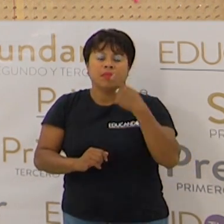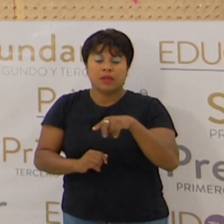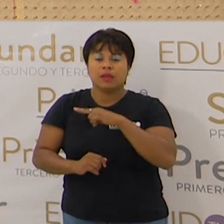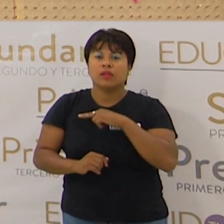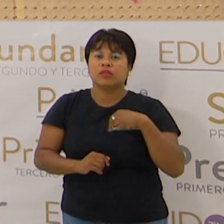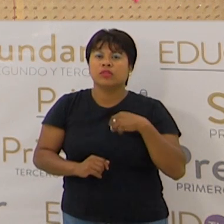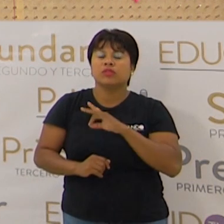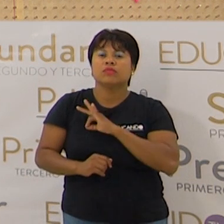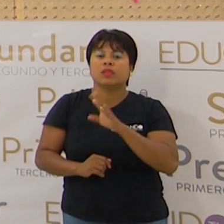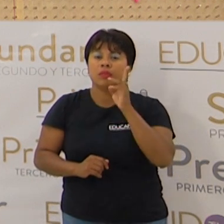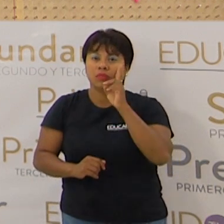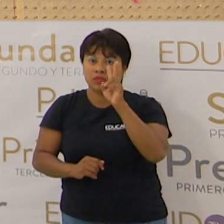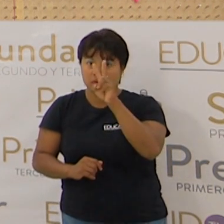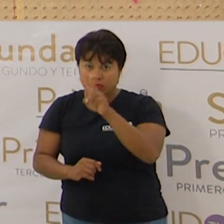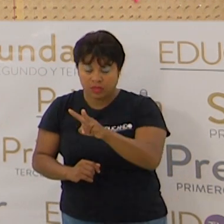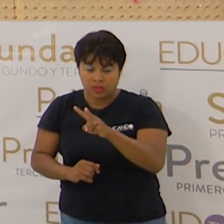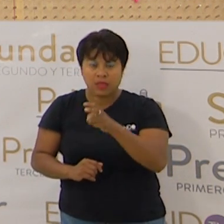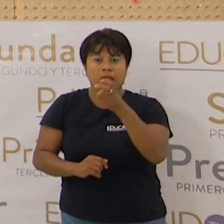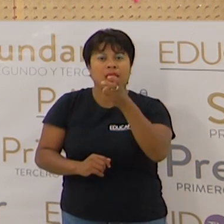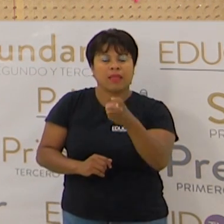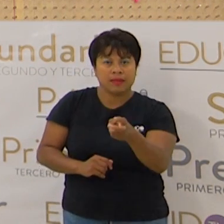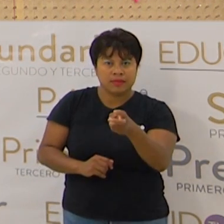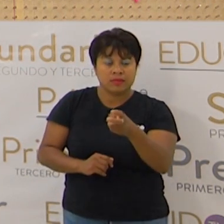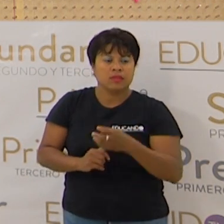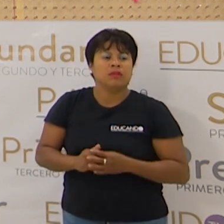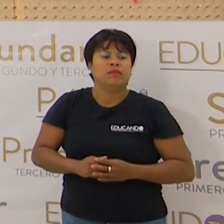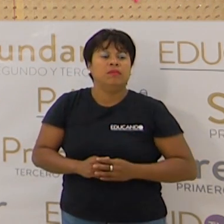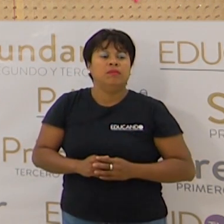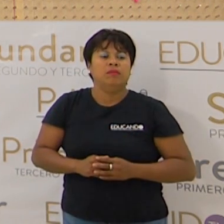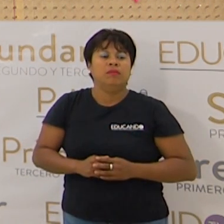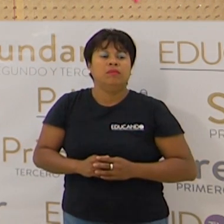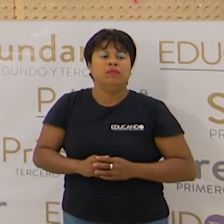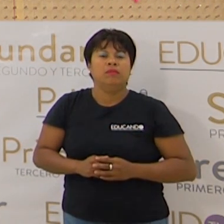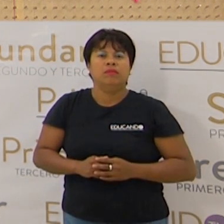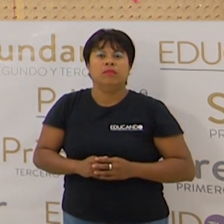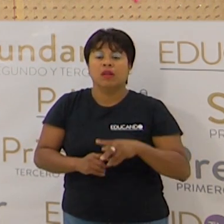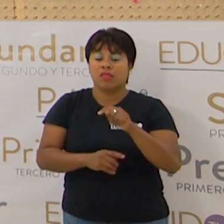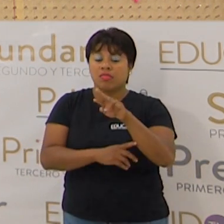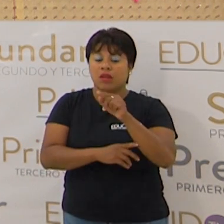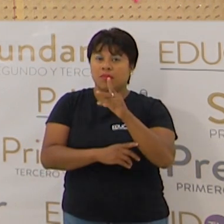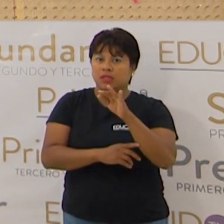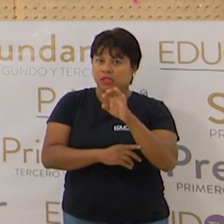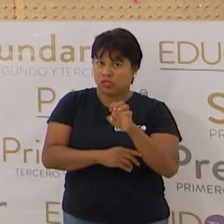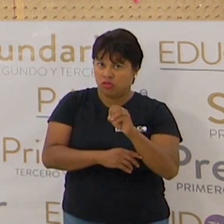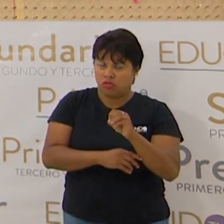para que podamos ver que es un trapecio.